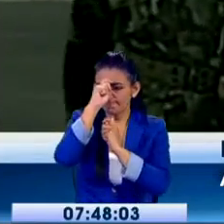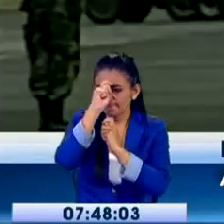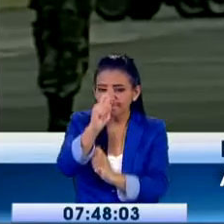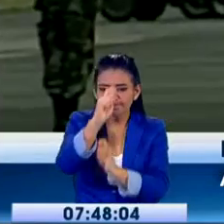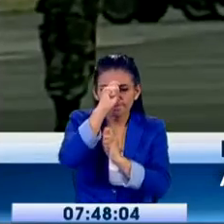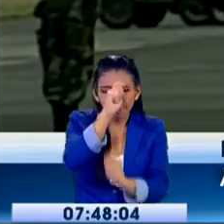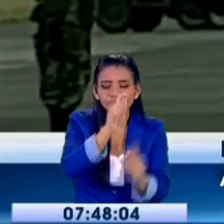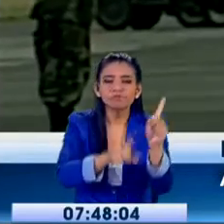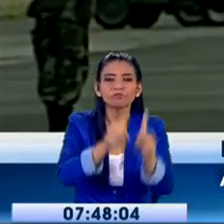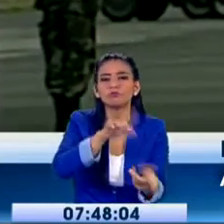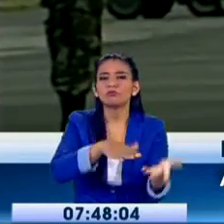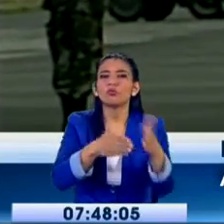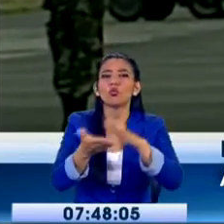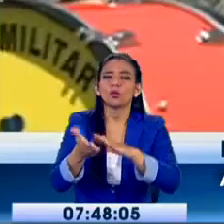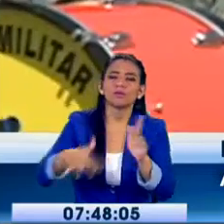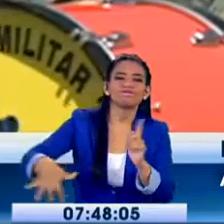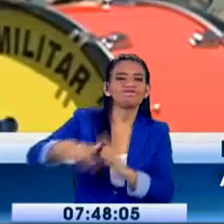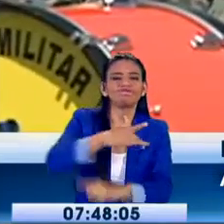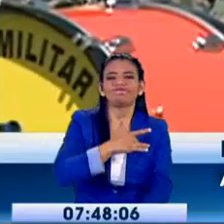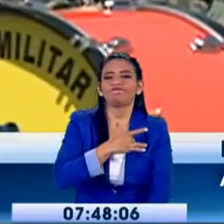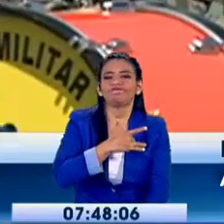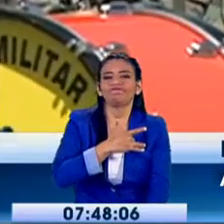que murieron retumbó en el ambiente.